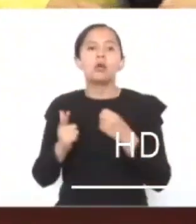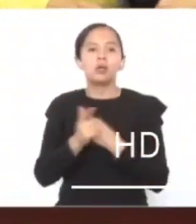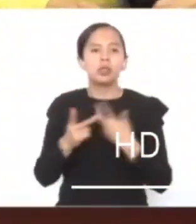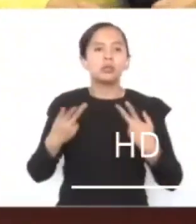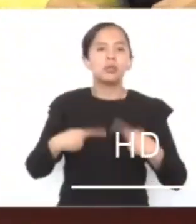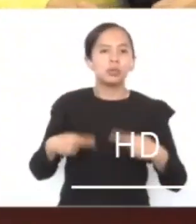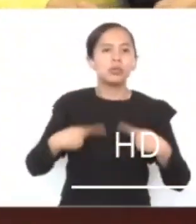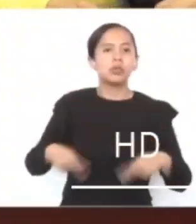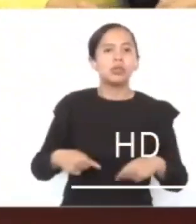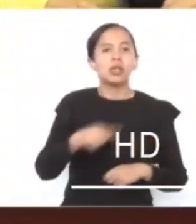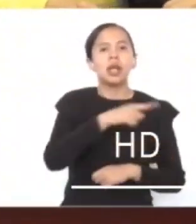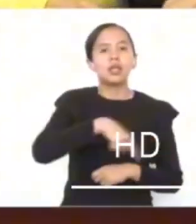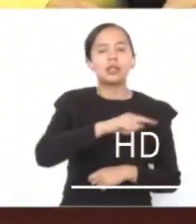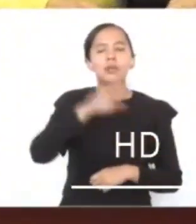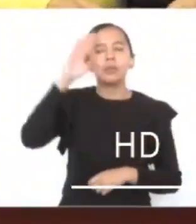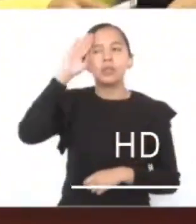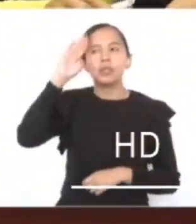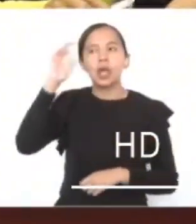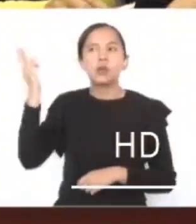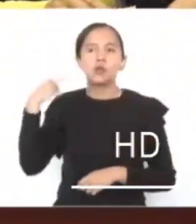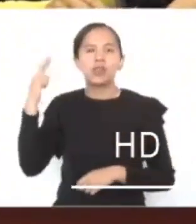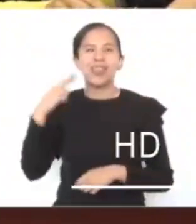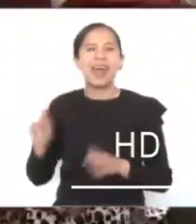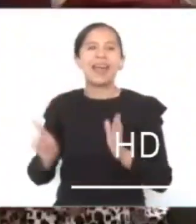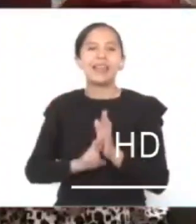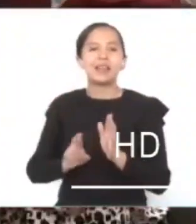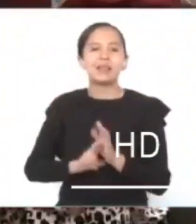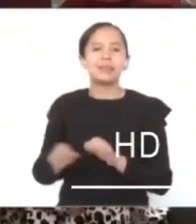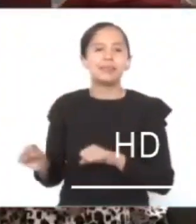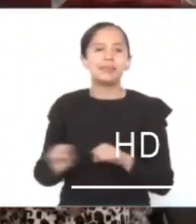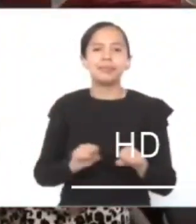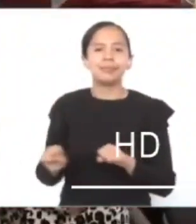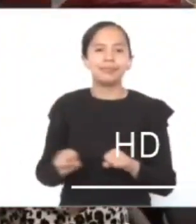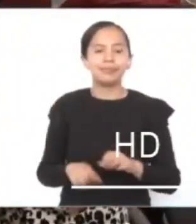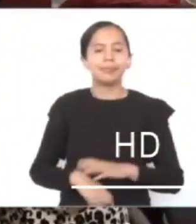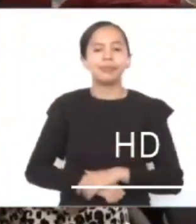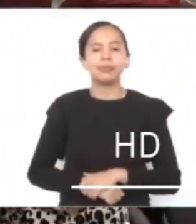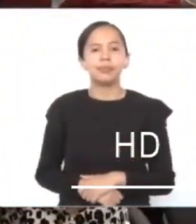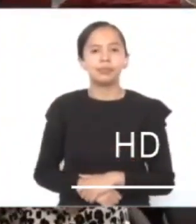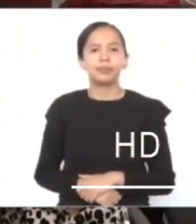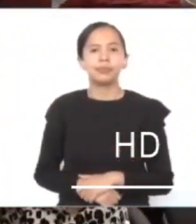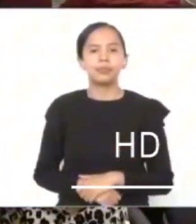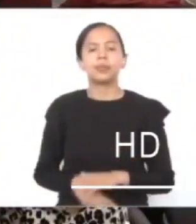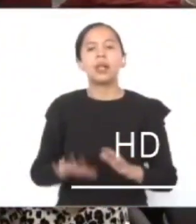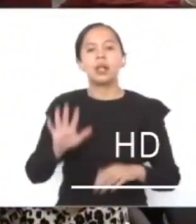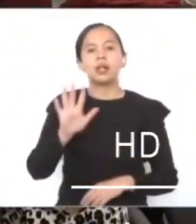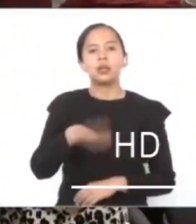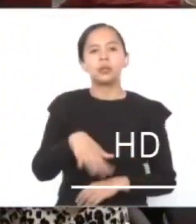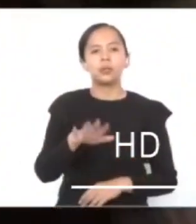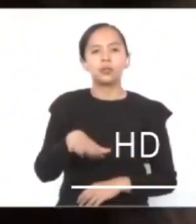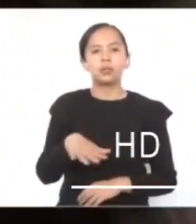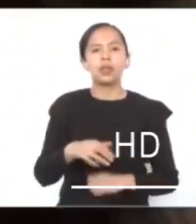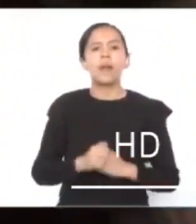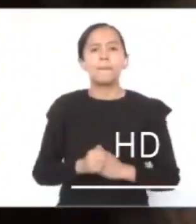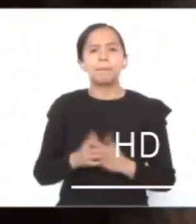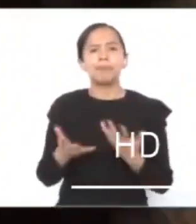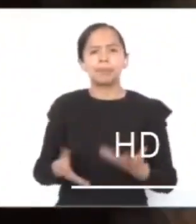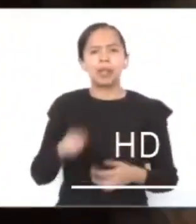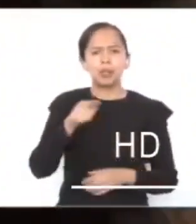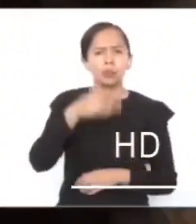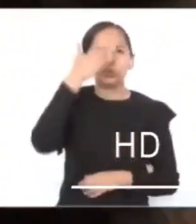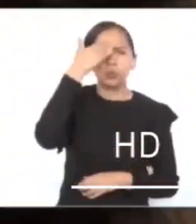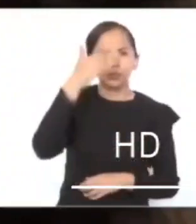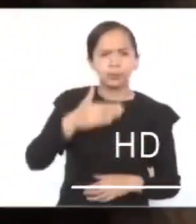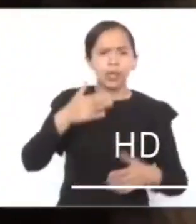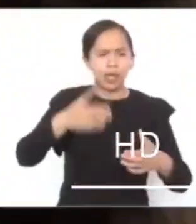sonido de otro tipo de alerta con la alerta sísmica. Ok, preguntarles también si tienen todavía contemplados la colocación de